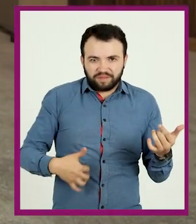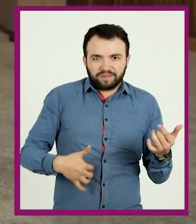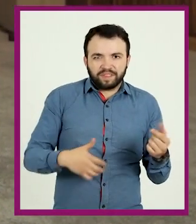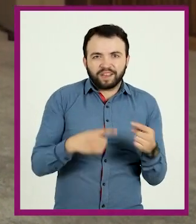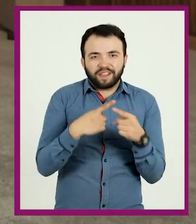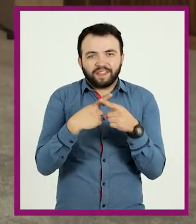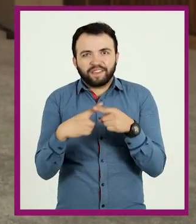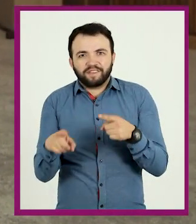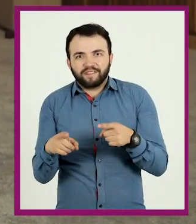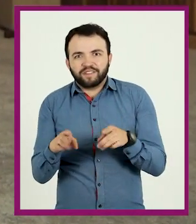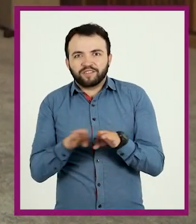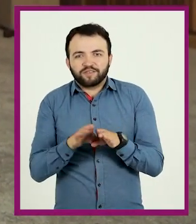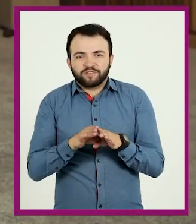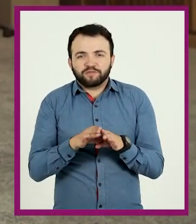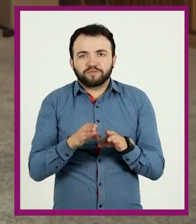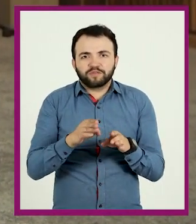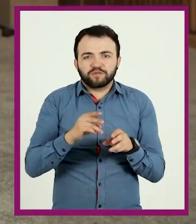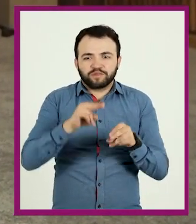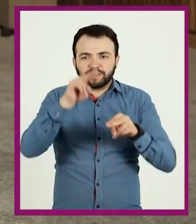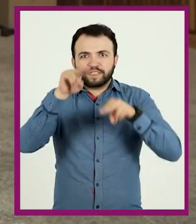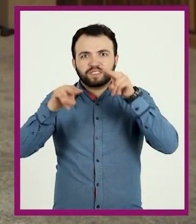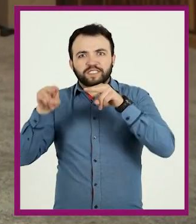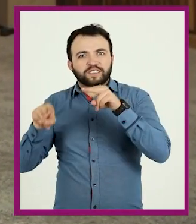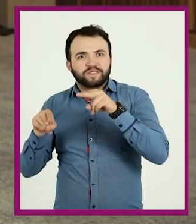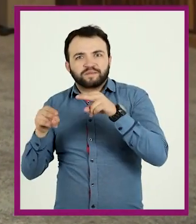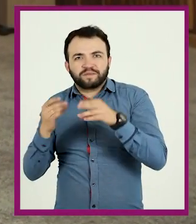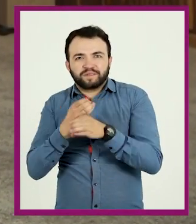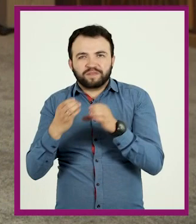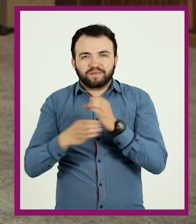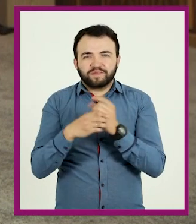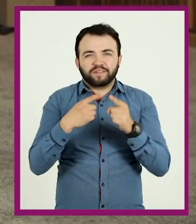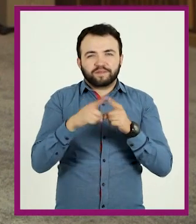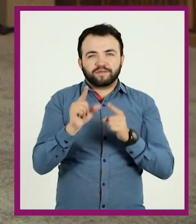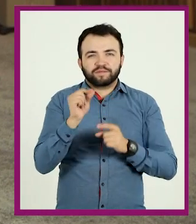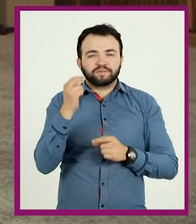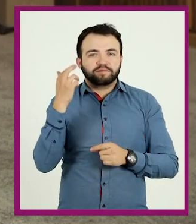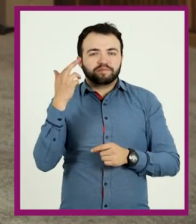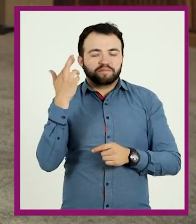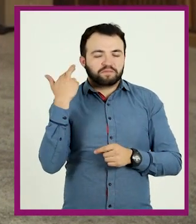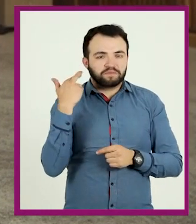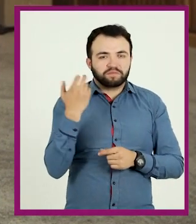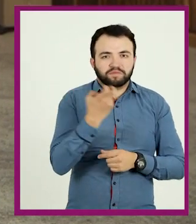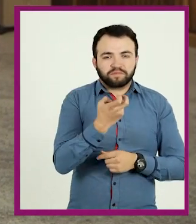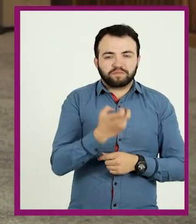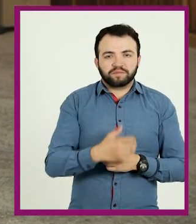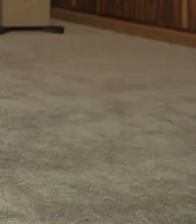armónicos, cosa que no existía en la música árabe antes. Así que escuchemos un poco de esto.